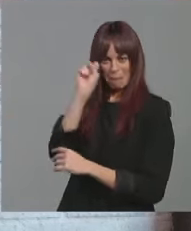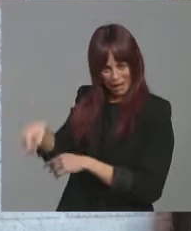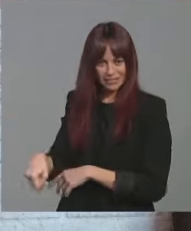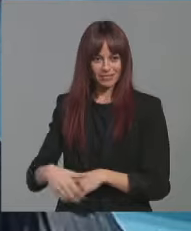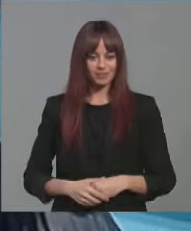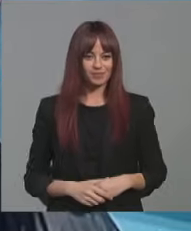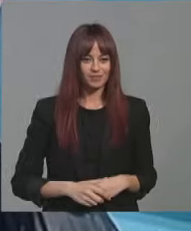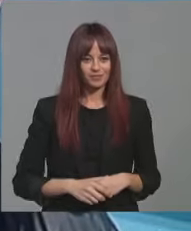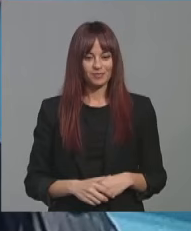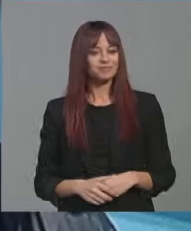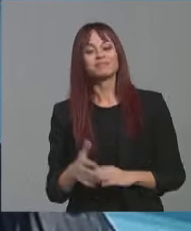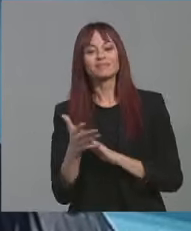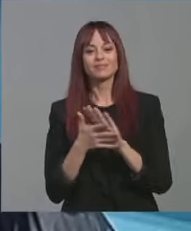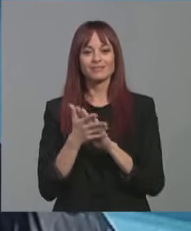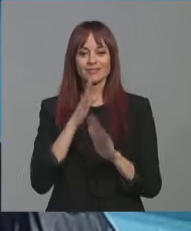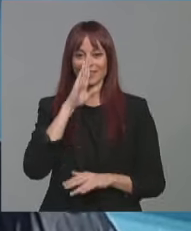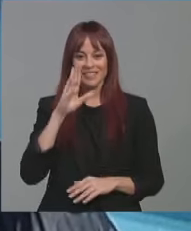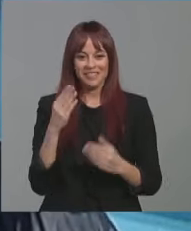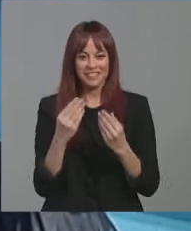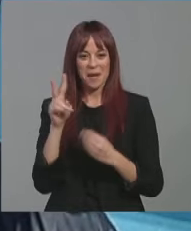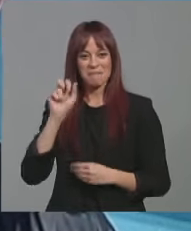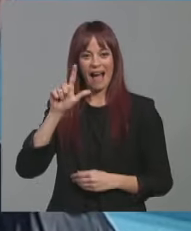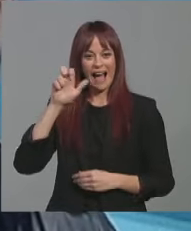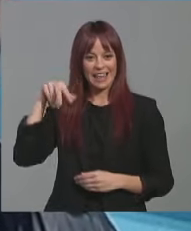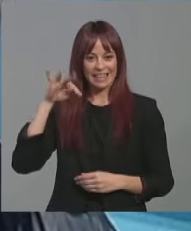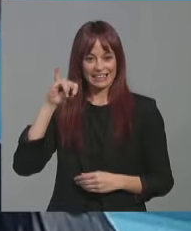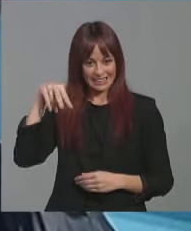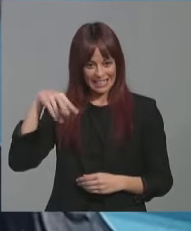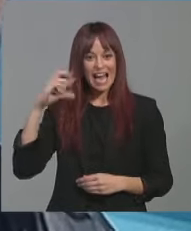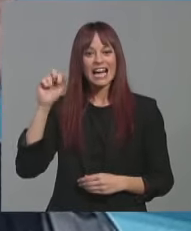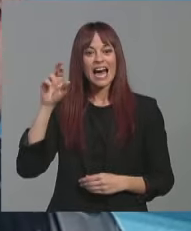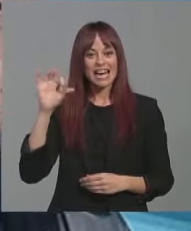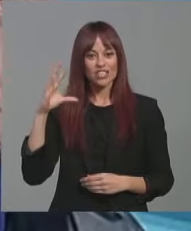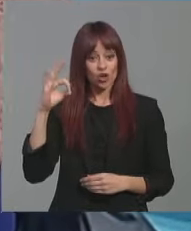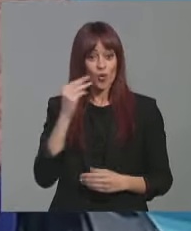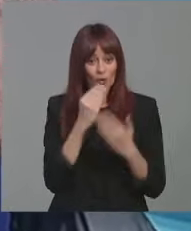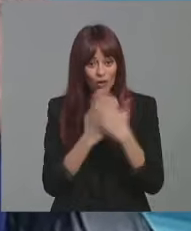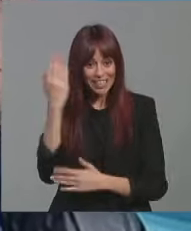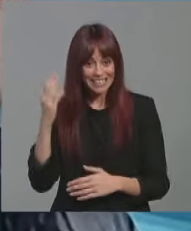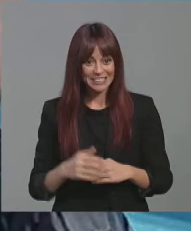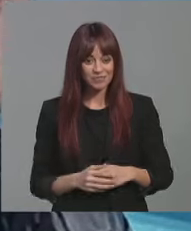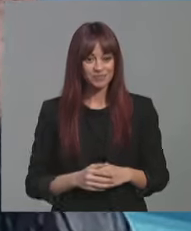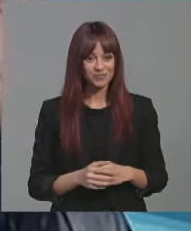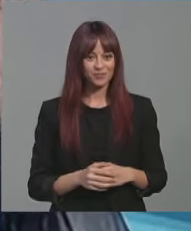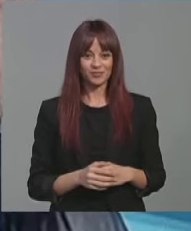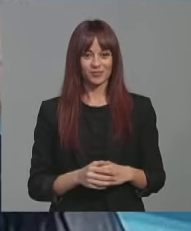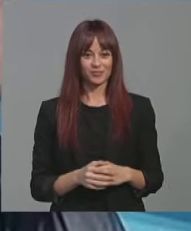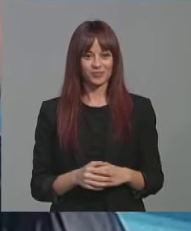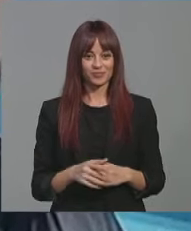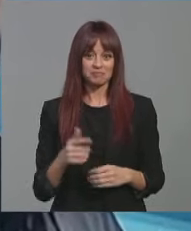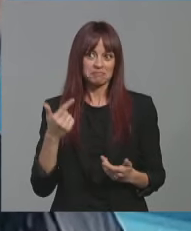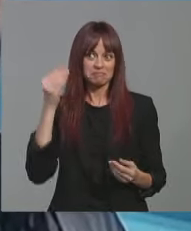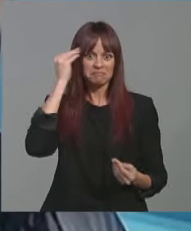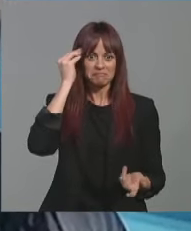años hablamos en directo con Valentín Carrasco Buenos días Muy buenos días Bueno pues uno se pregunta a esta hora